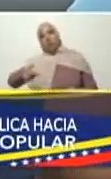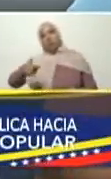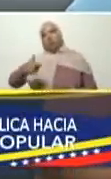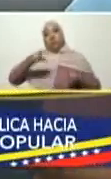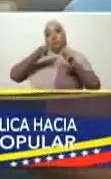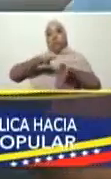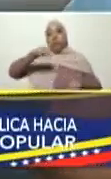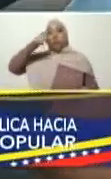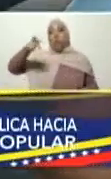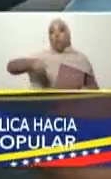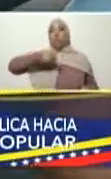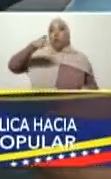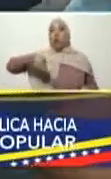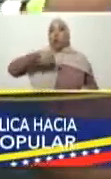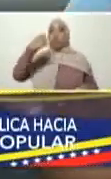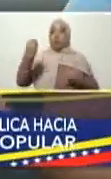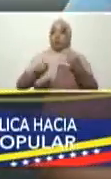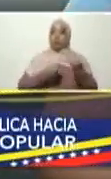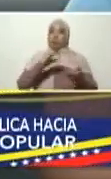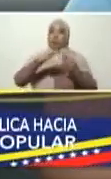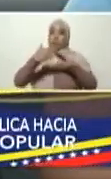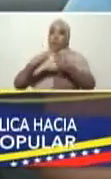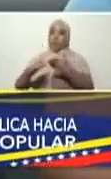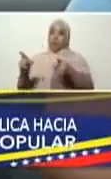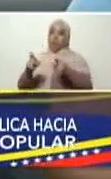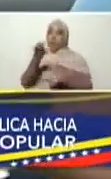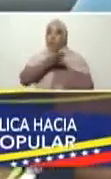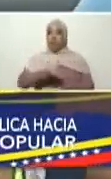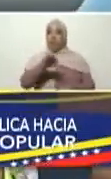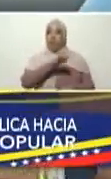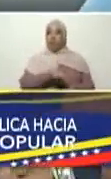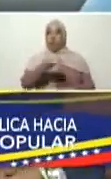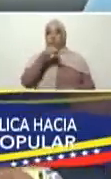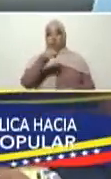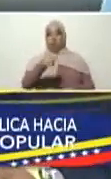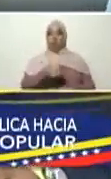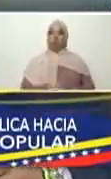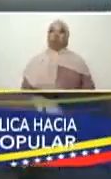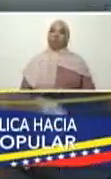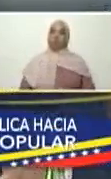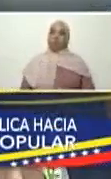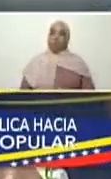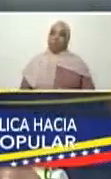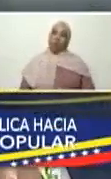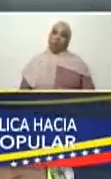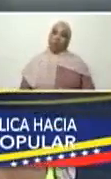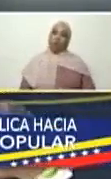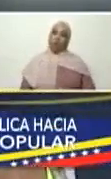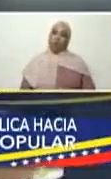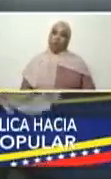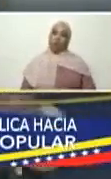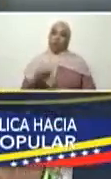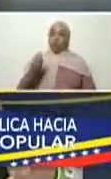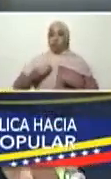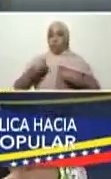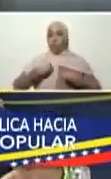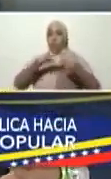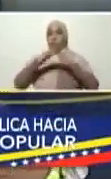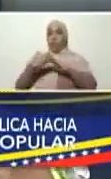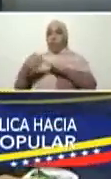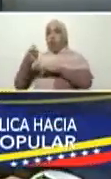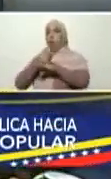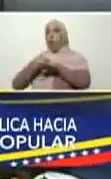la comuna como, bueno, la señora de la comuna o el señor del consejo comunal, y no es así, pues. O sea, viven en un territorio que es gobernado